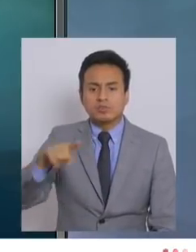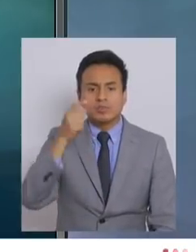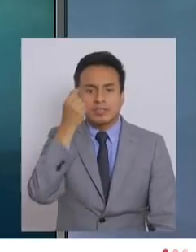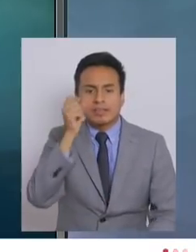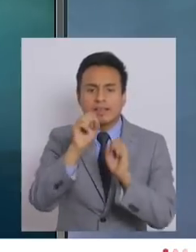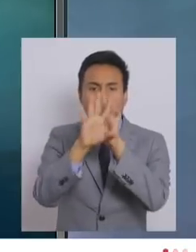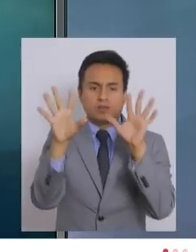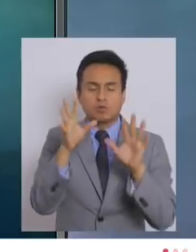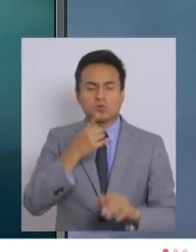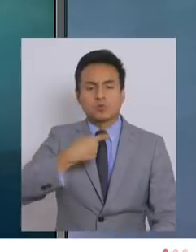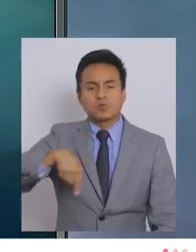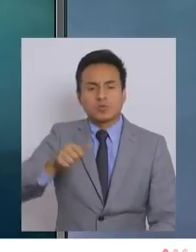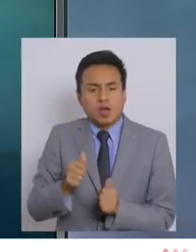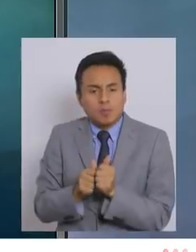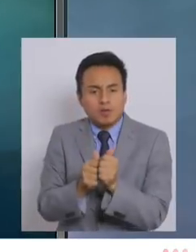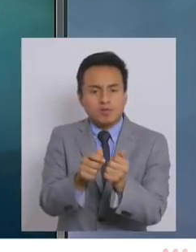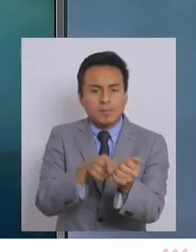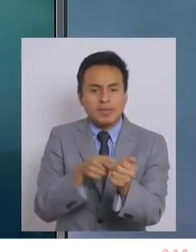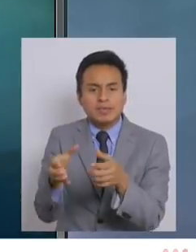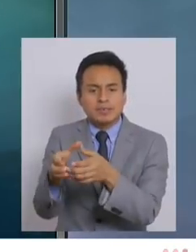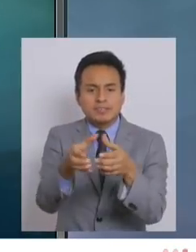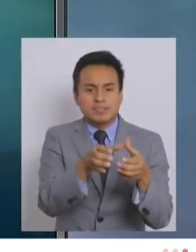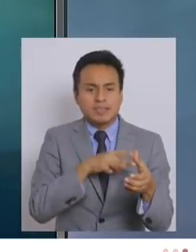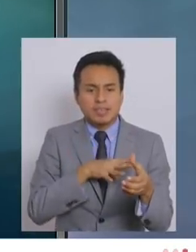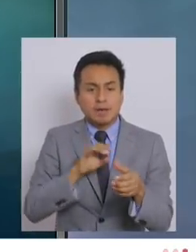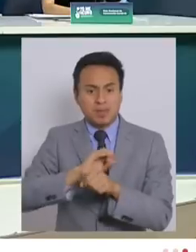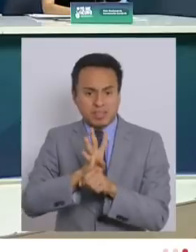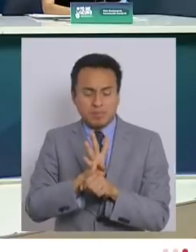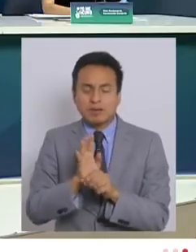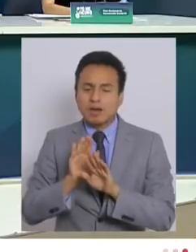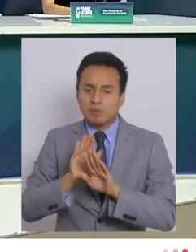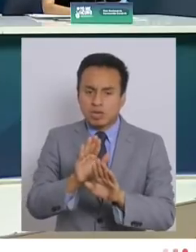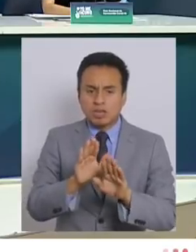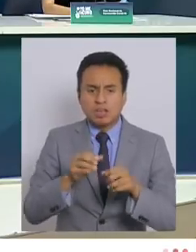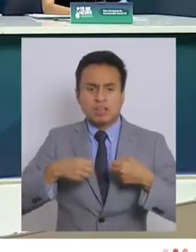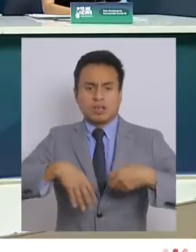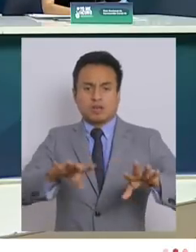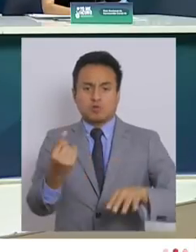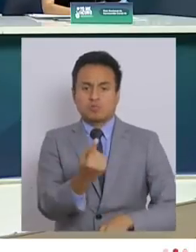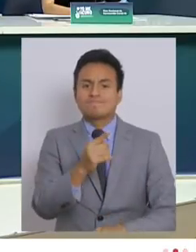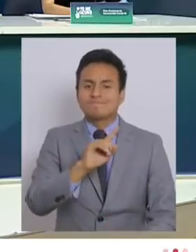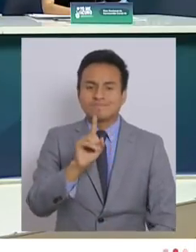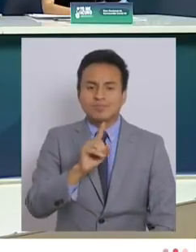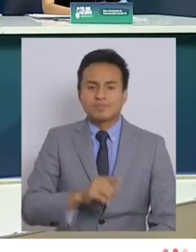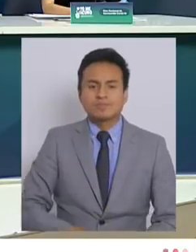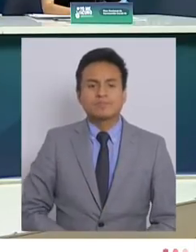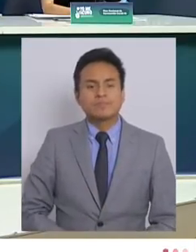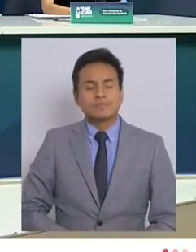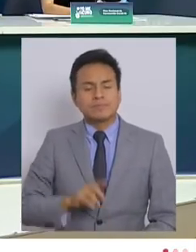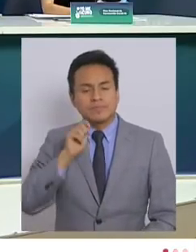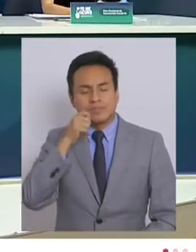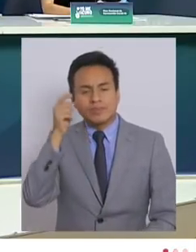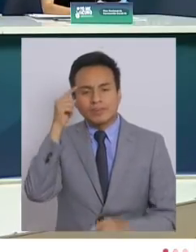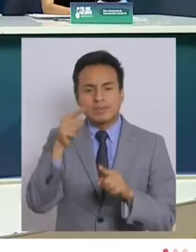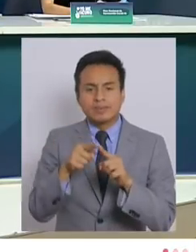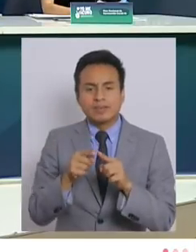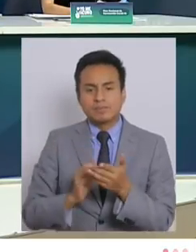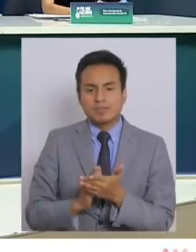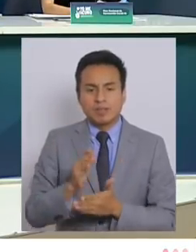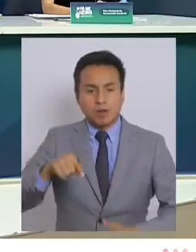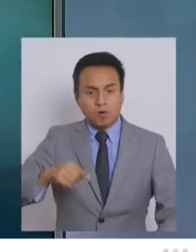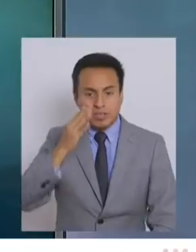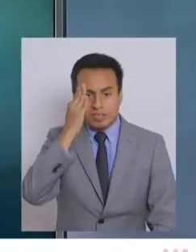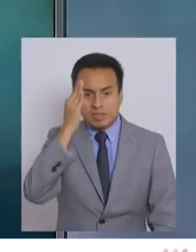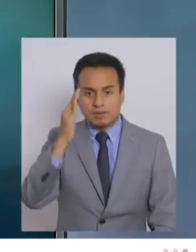claro que vamos a seguir acompañando a las familias chilenas mientras dura la pandemia no nos vamos a dejar solo y en este sentido que a partir de hoy